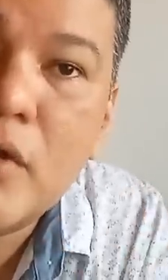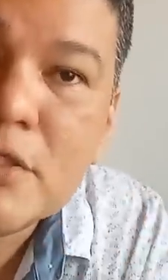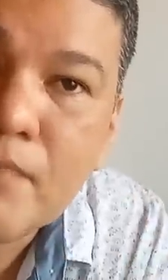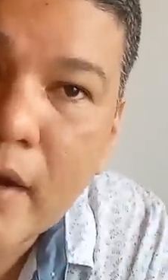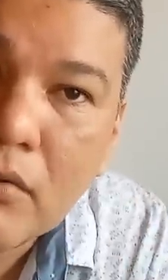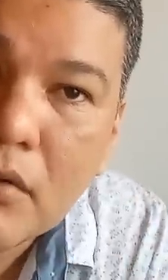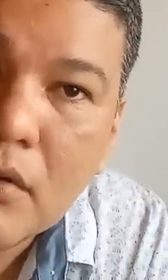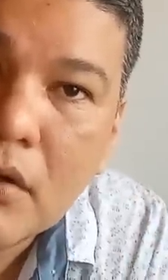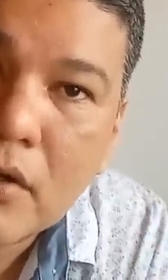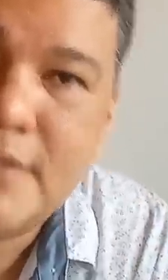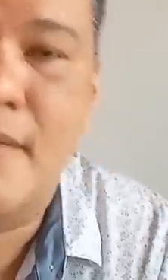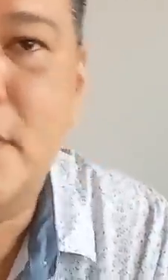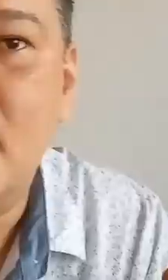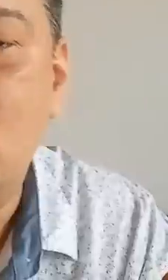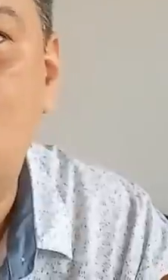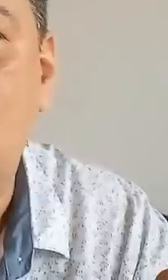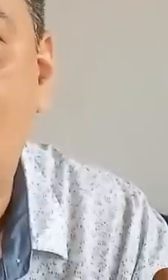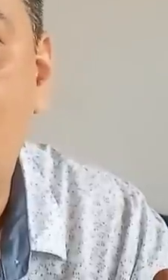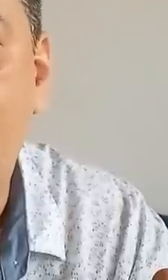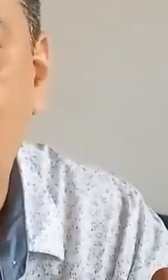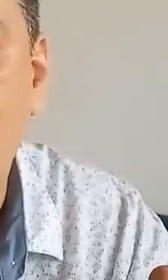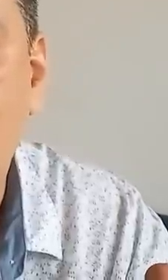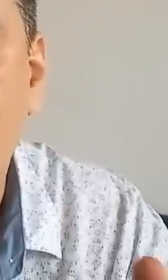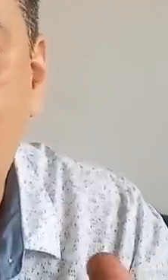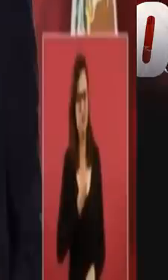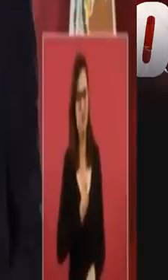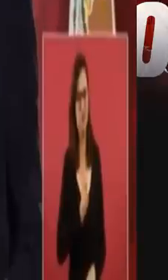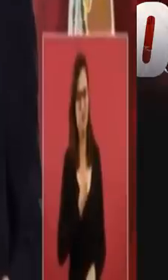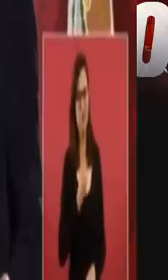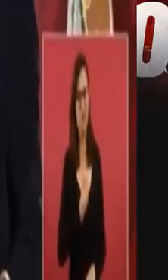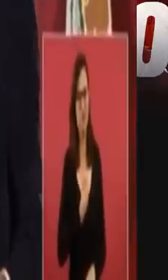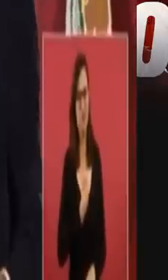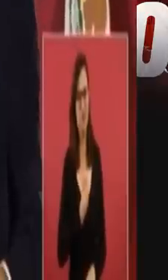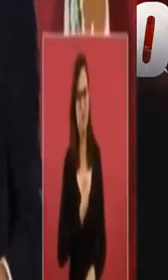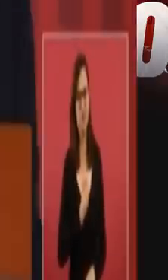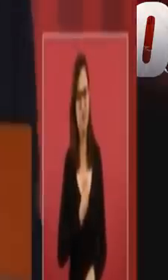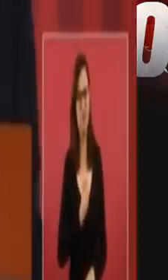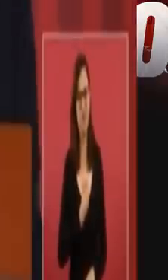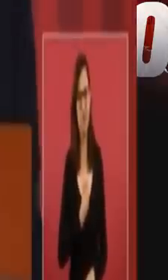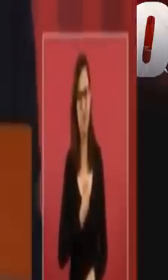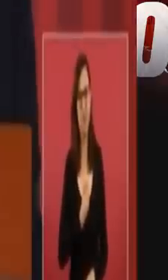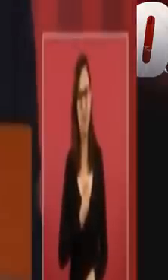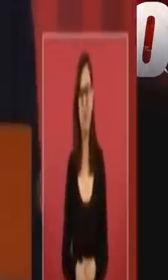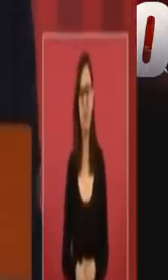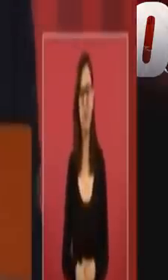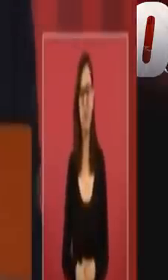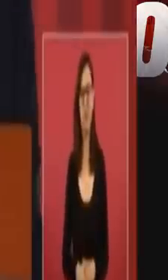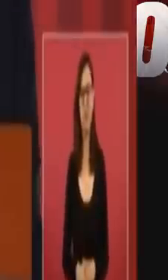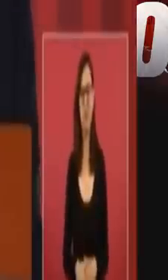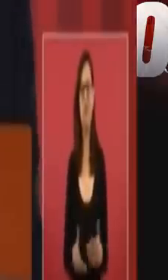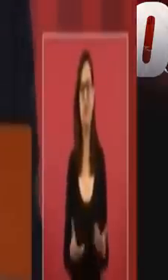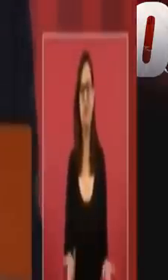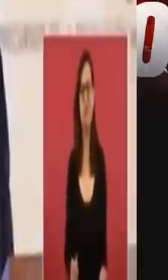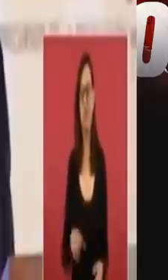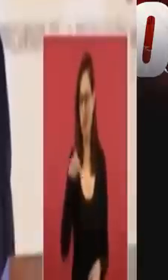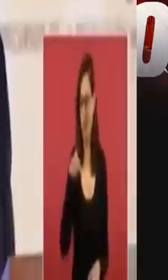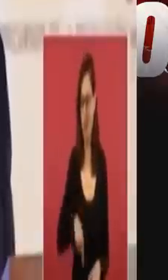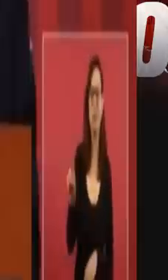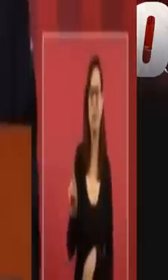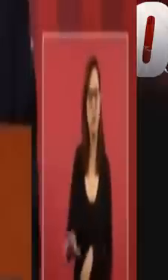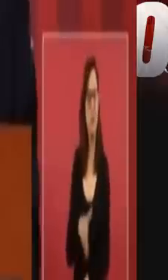vio como un espejo, lo que está pasando con Gustavo Petro. Todo lo que ya vimos y padecimos en